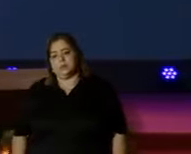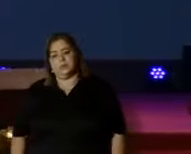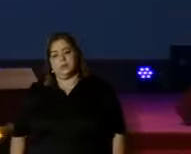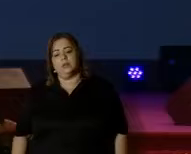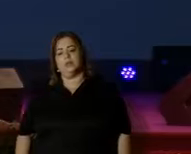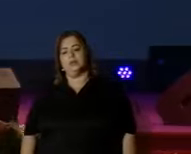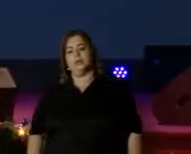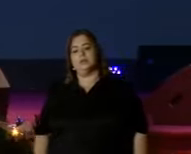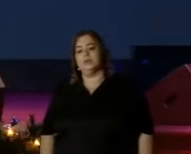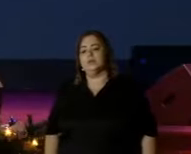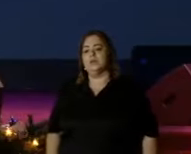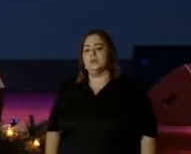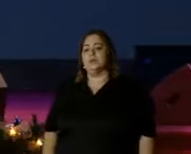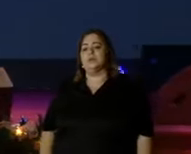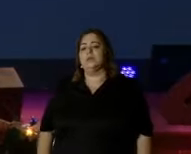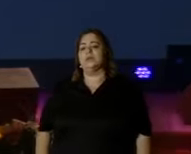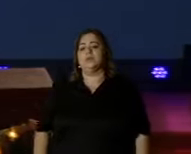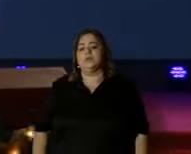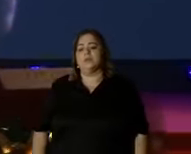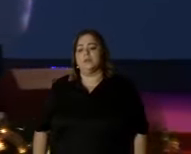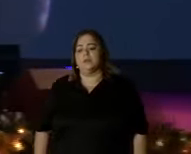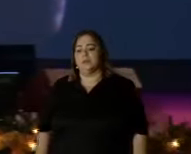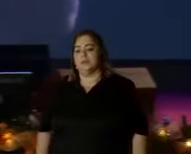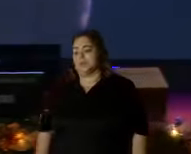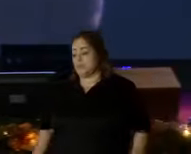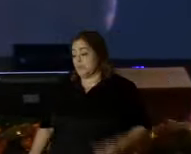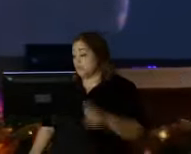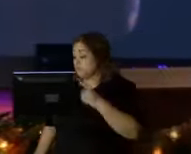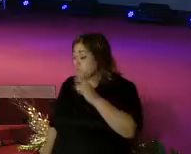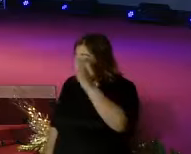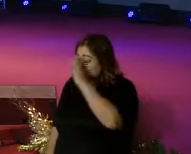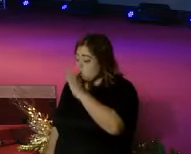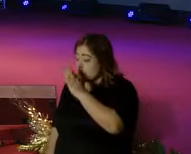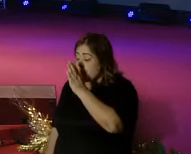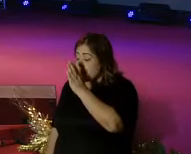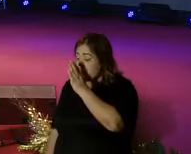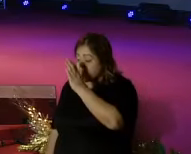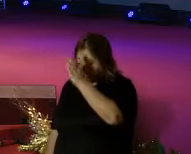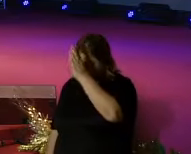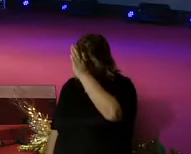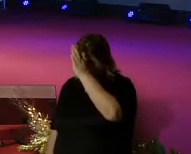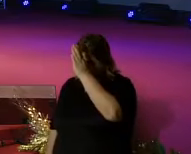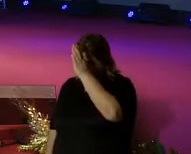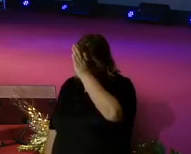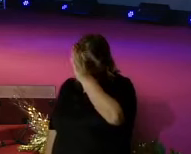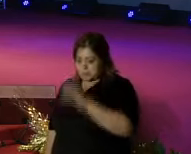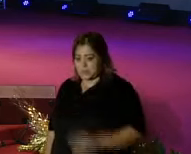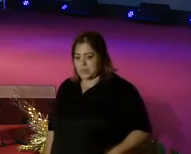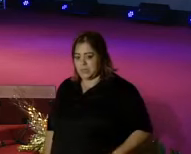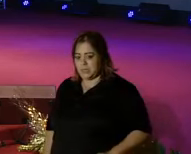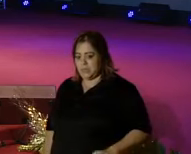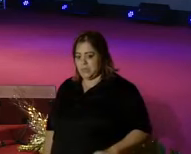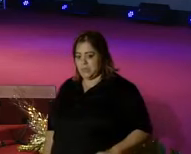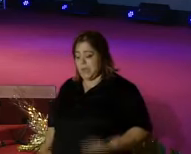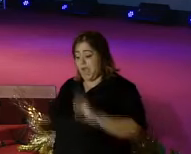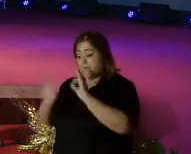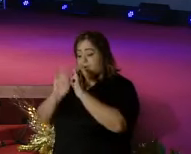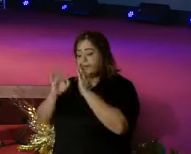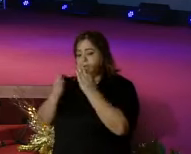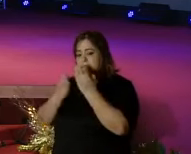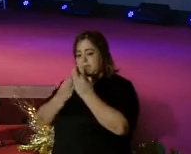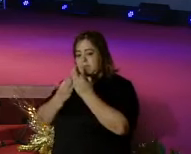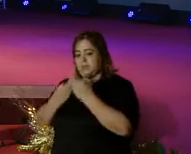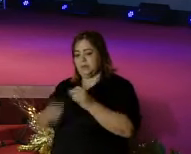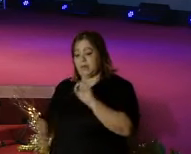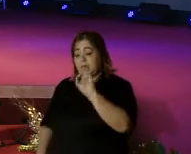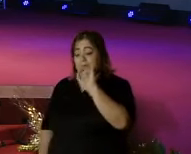lo... Él tomó al padre y a la madre de la niña y a los que estaban con él. ¿A quiénes? Habían